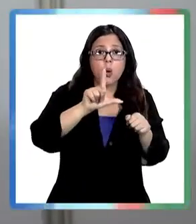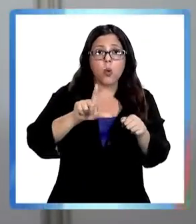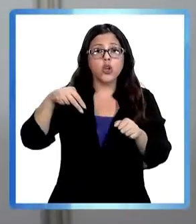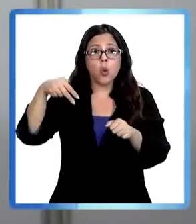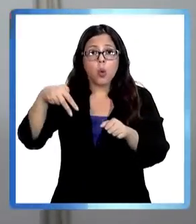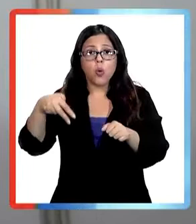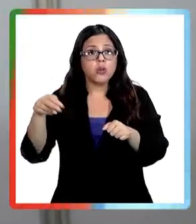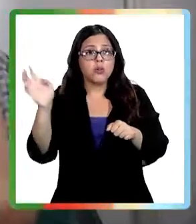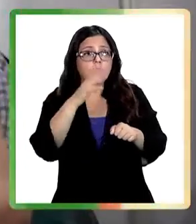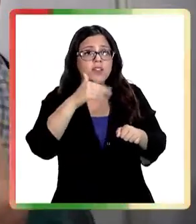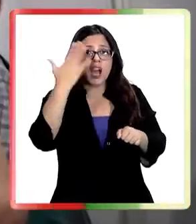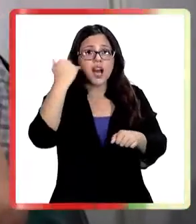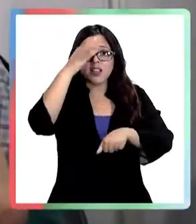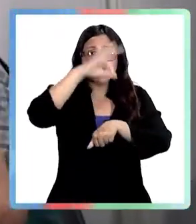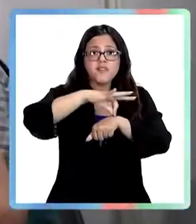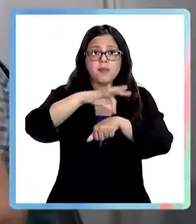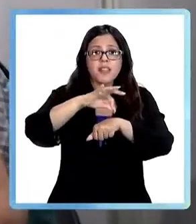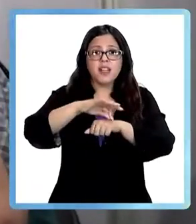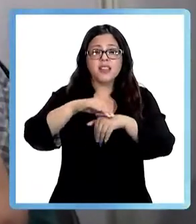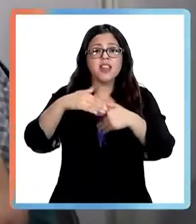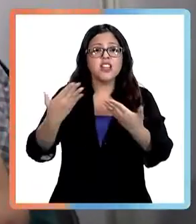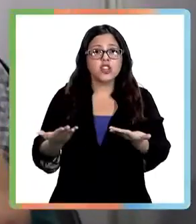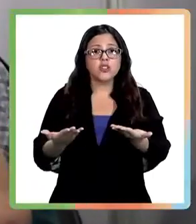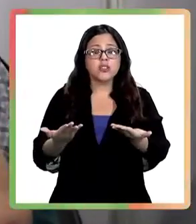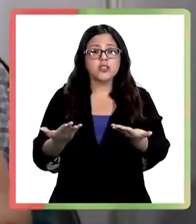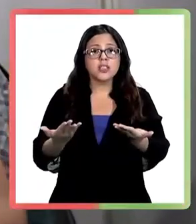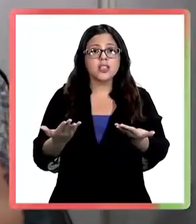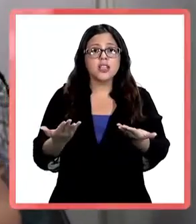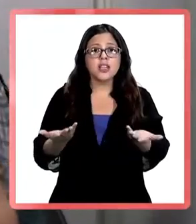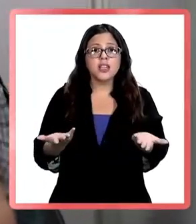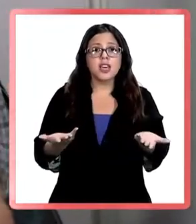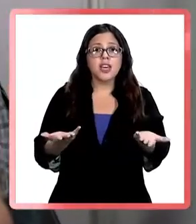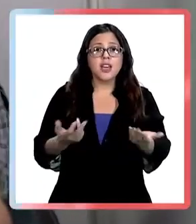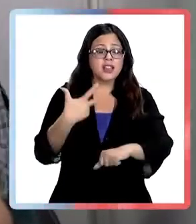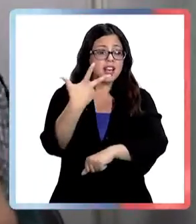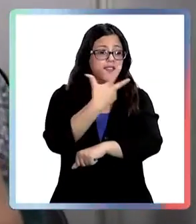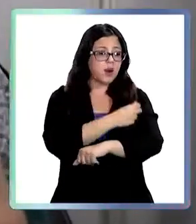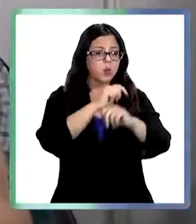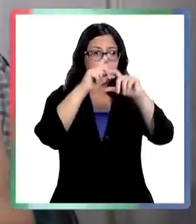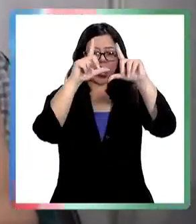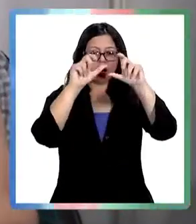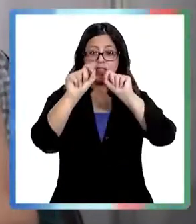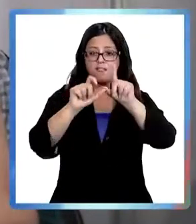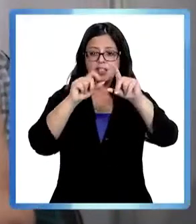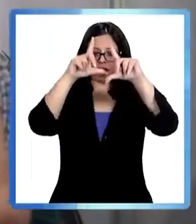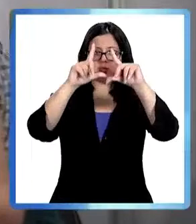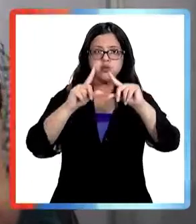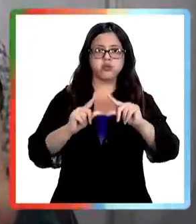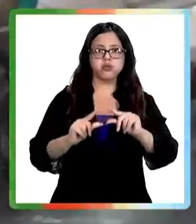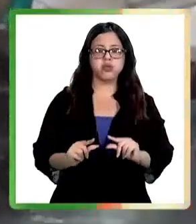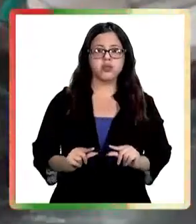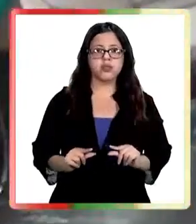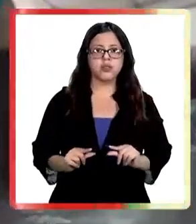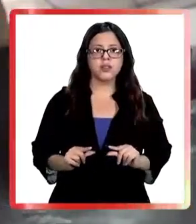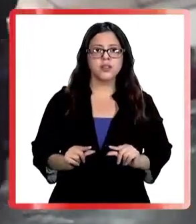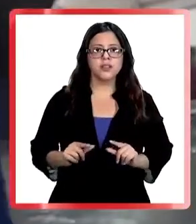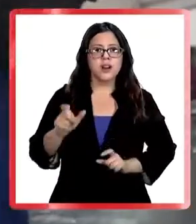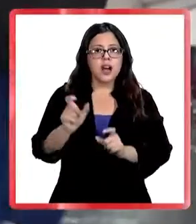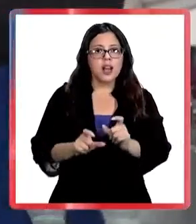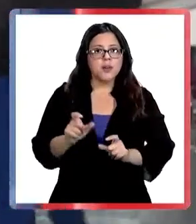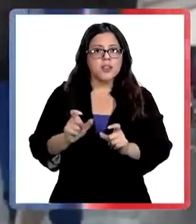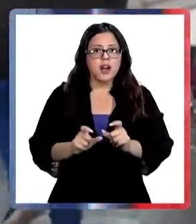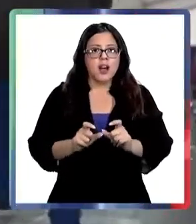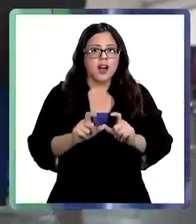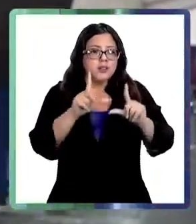en noviembre. Así que los anticuerpos circulantes de la vacuna han ido en descenso. Entonces nos pilló a los vacunados